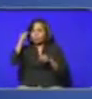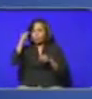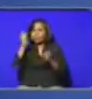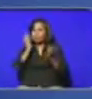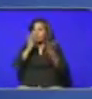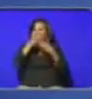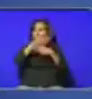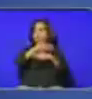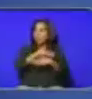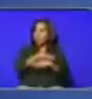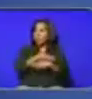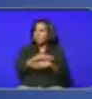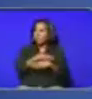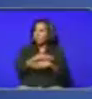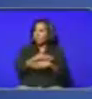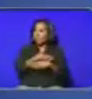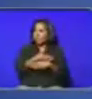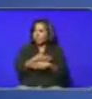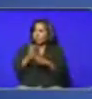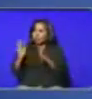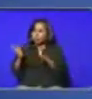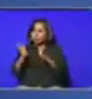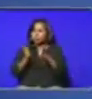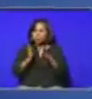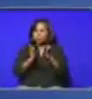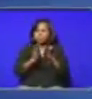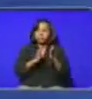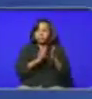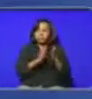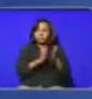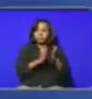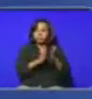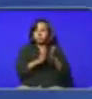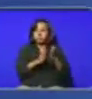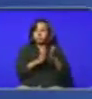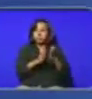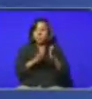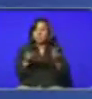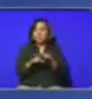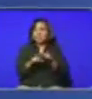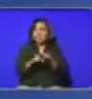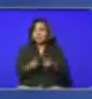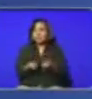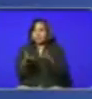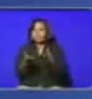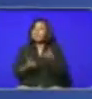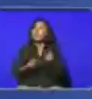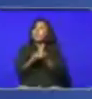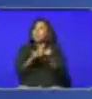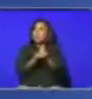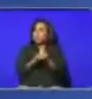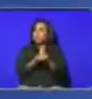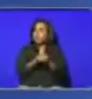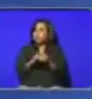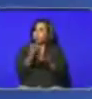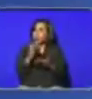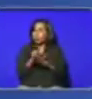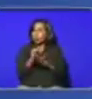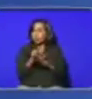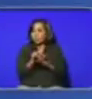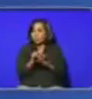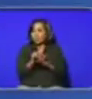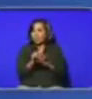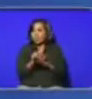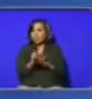proceso bien riguroso para que ellos puedan acceder a algún tipo de apoyo económico, y en esto pensamos también que la industria nos